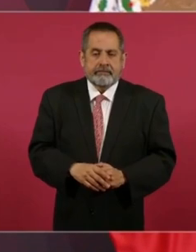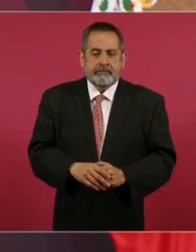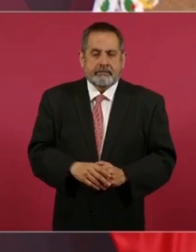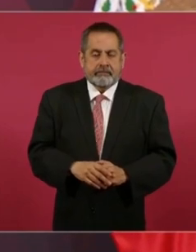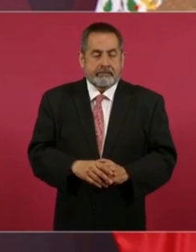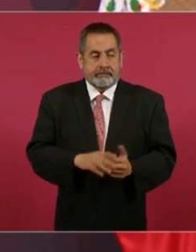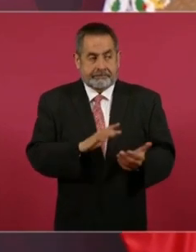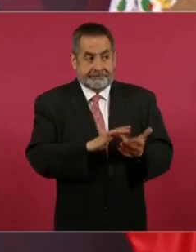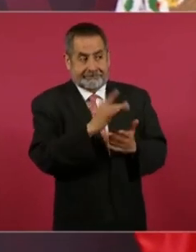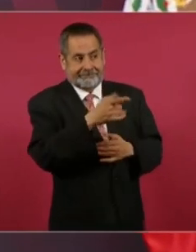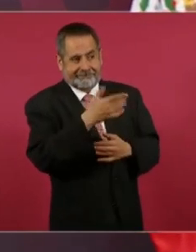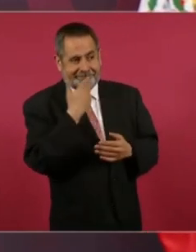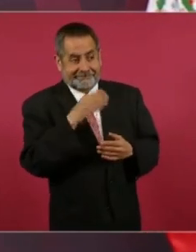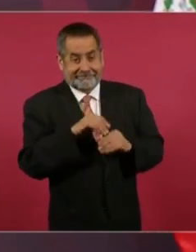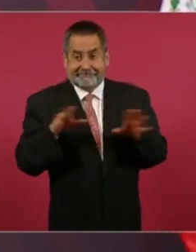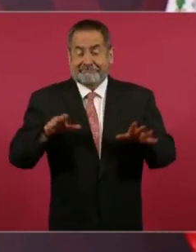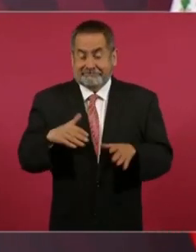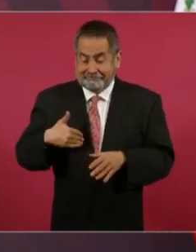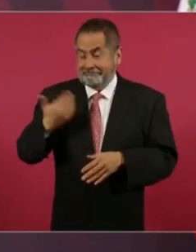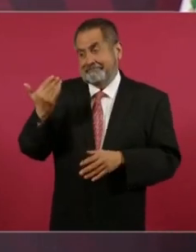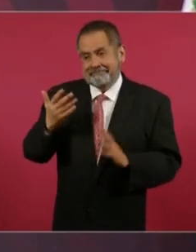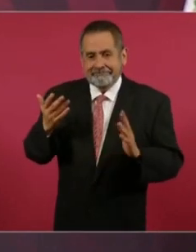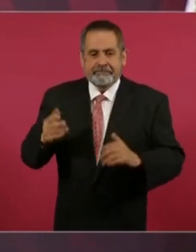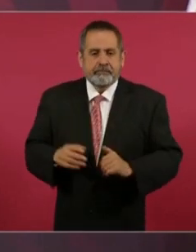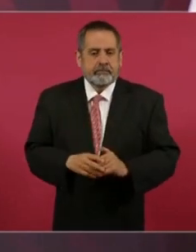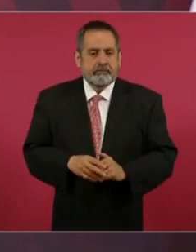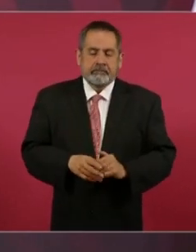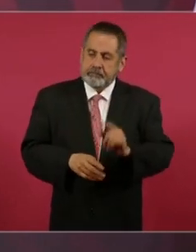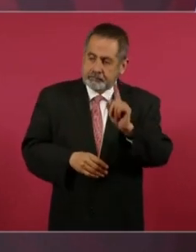hay que agradecer, pero no